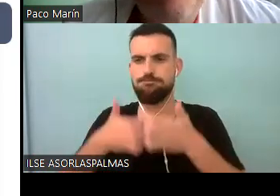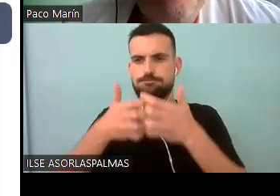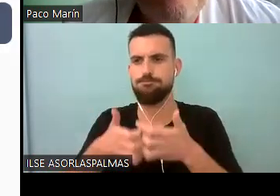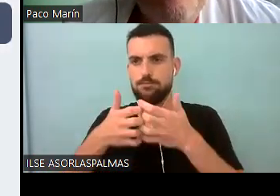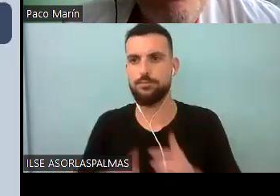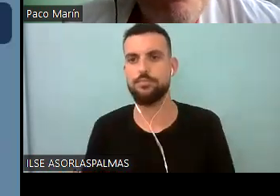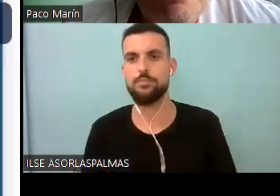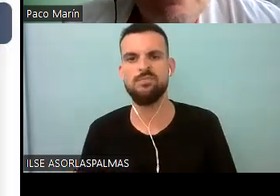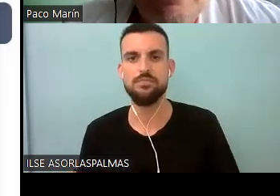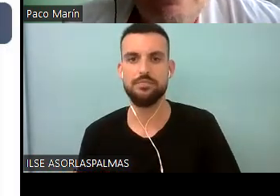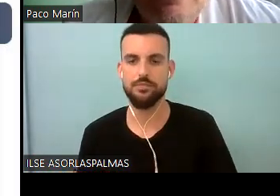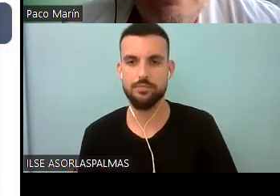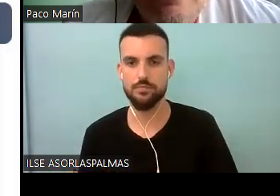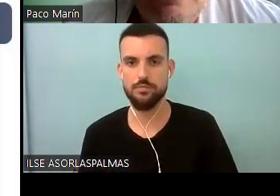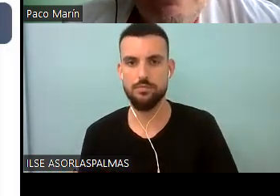sentido.